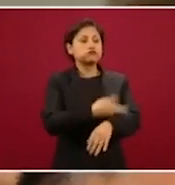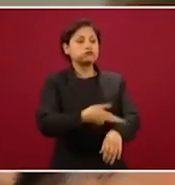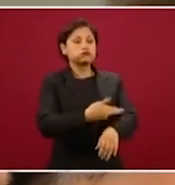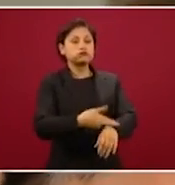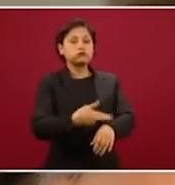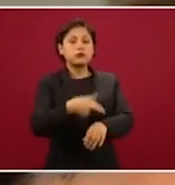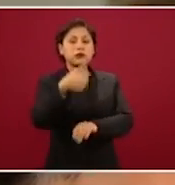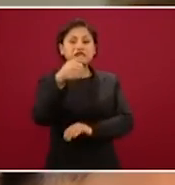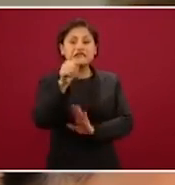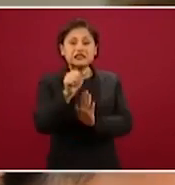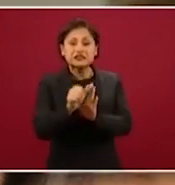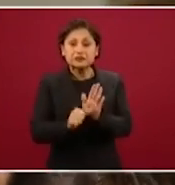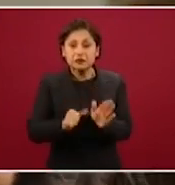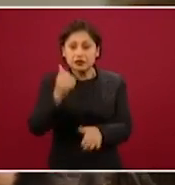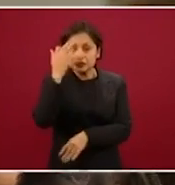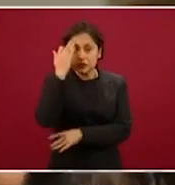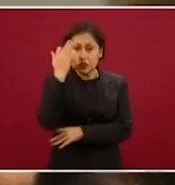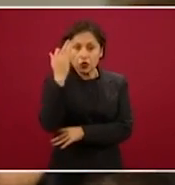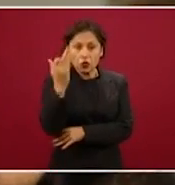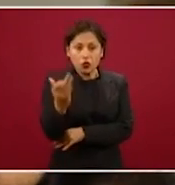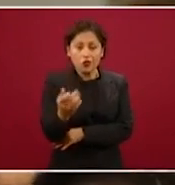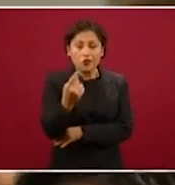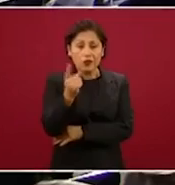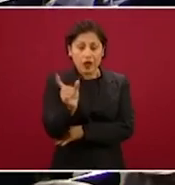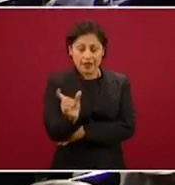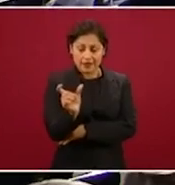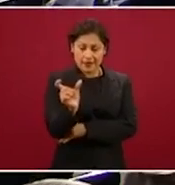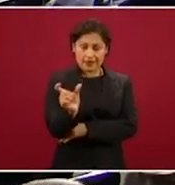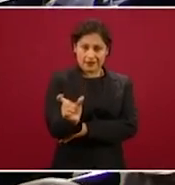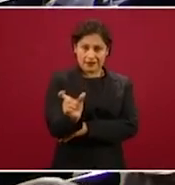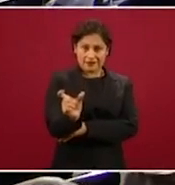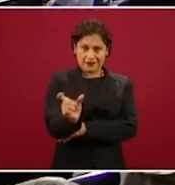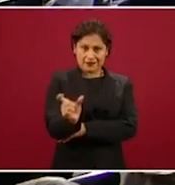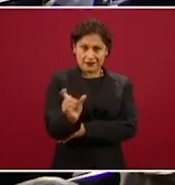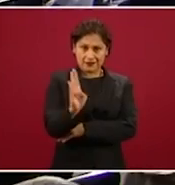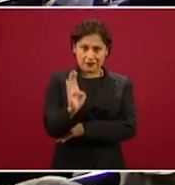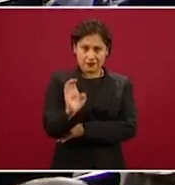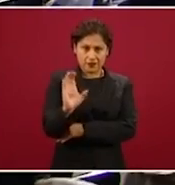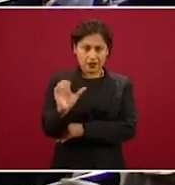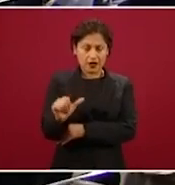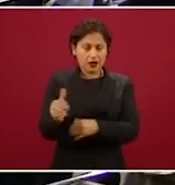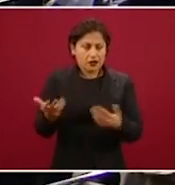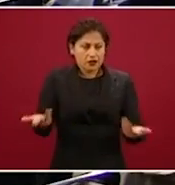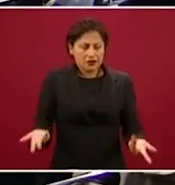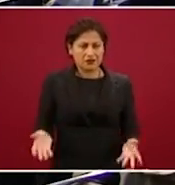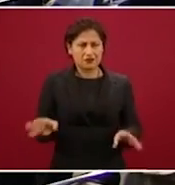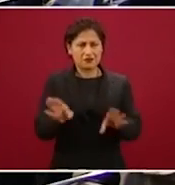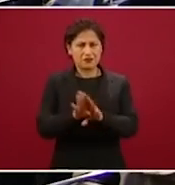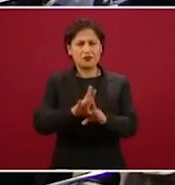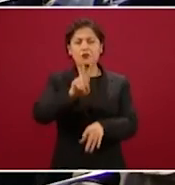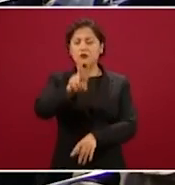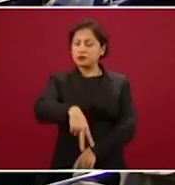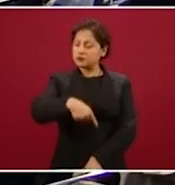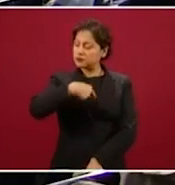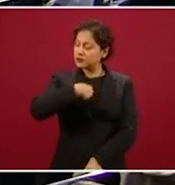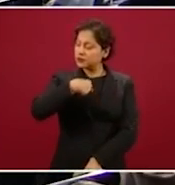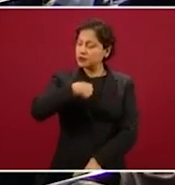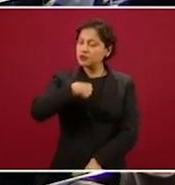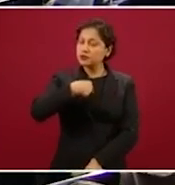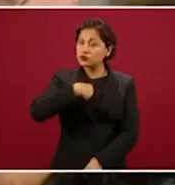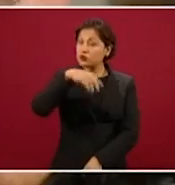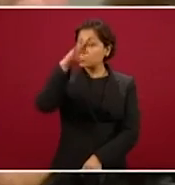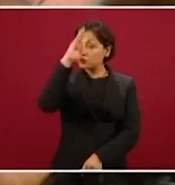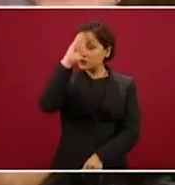un plástico de una tarjeta del bienestar. Entonces, en verdad pienso que es un poco tortuoso para todos estos